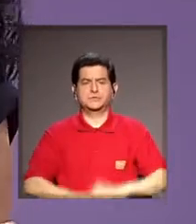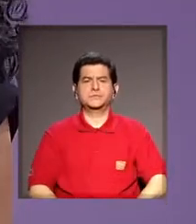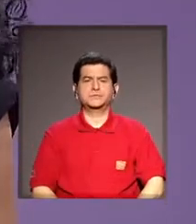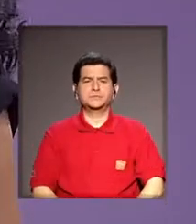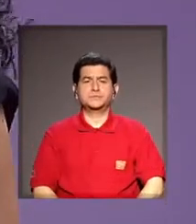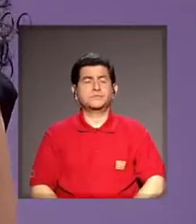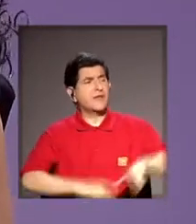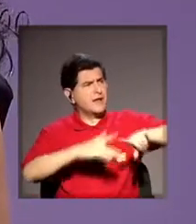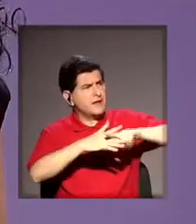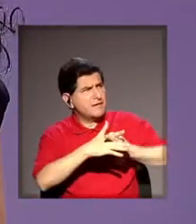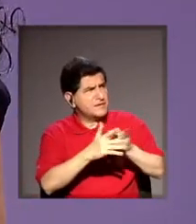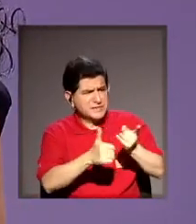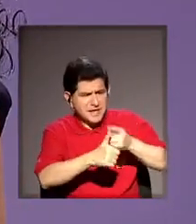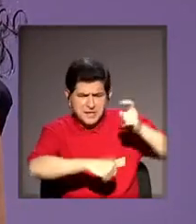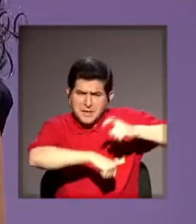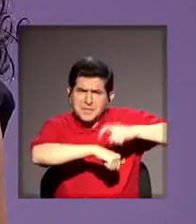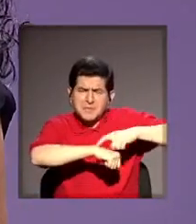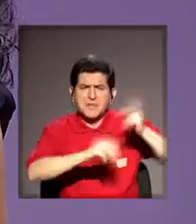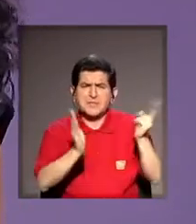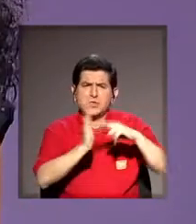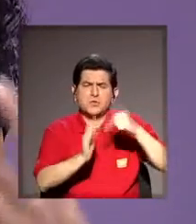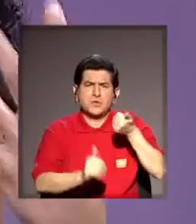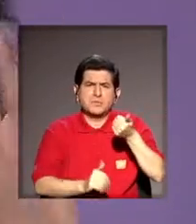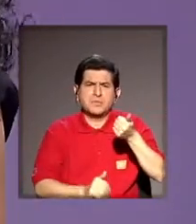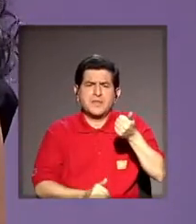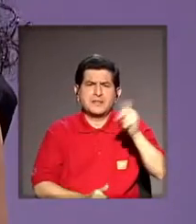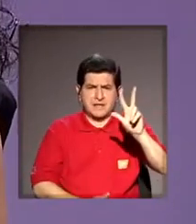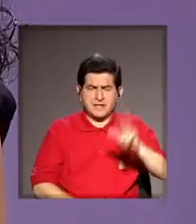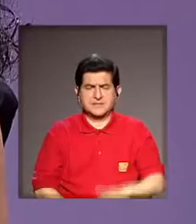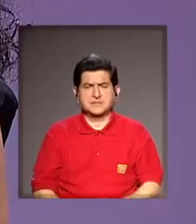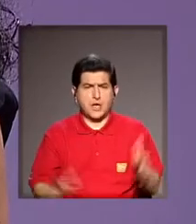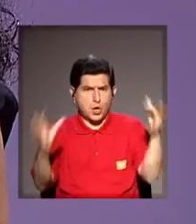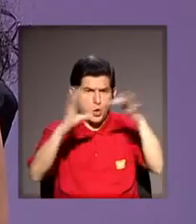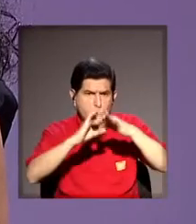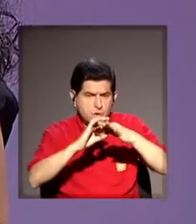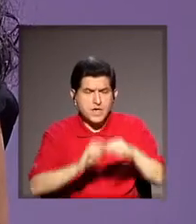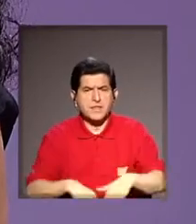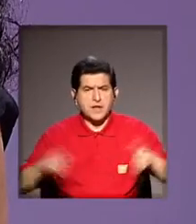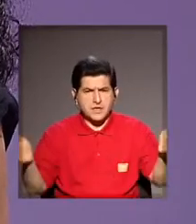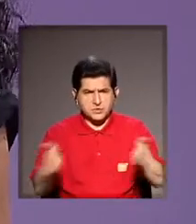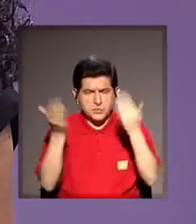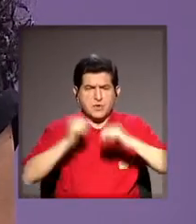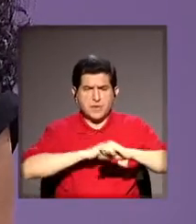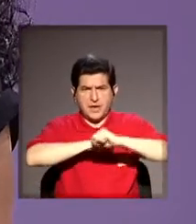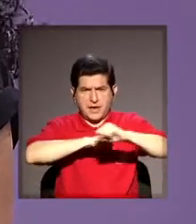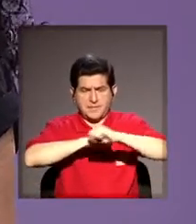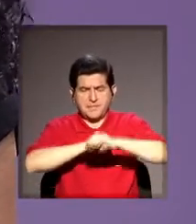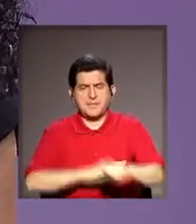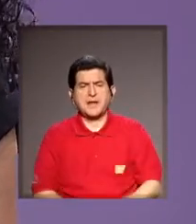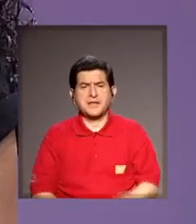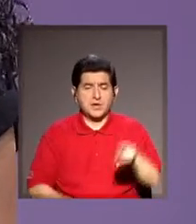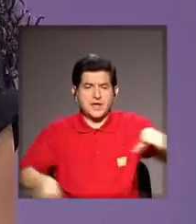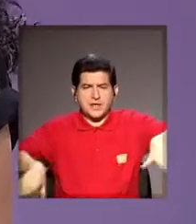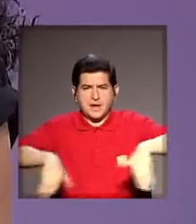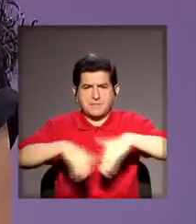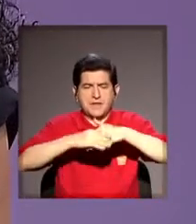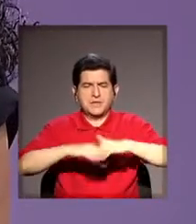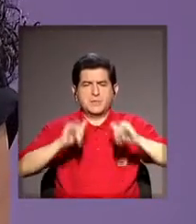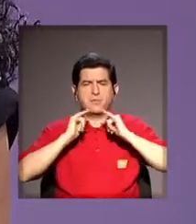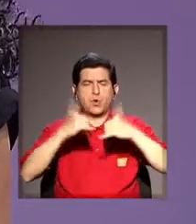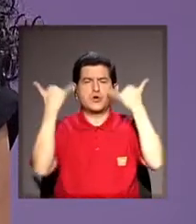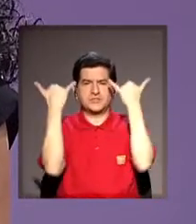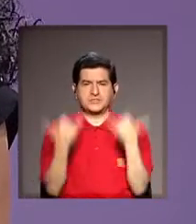iniciamos al principio cuando en el 2013 iniciamos nos unimos para promover una campaña que se llamaba matrimonio igualitario ya